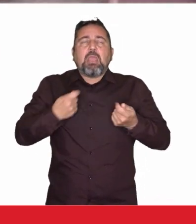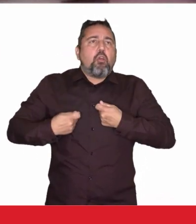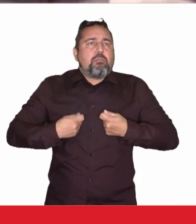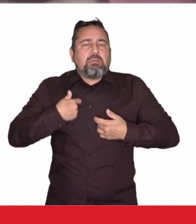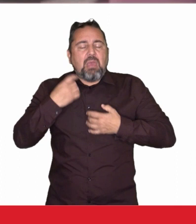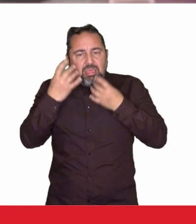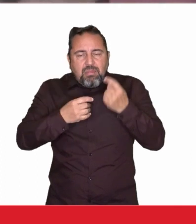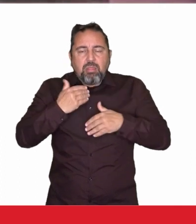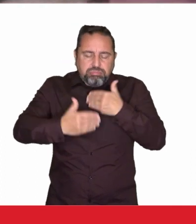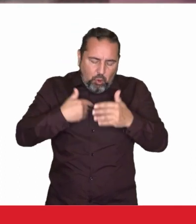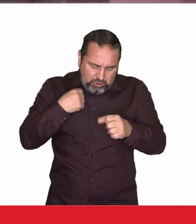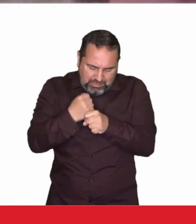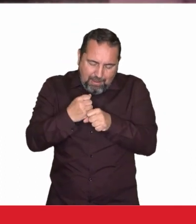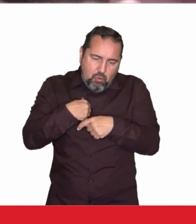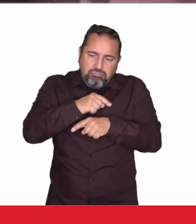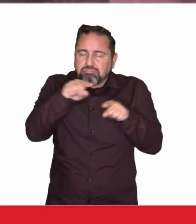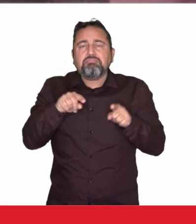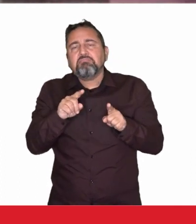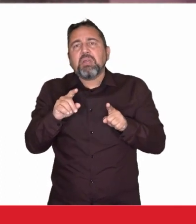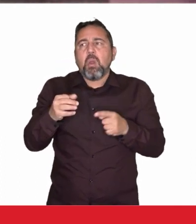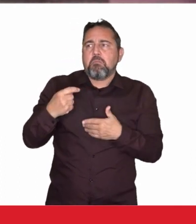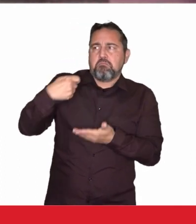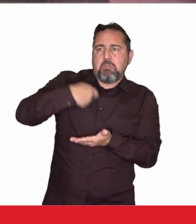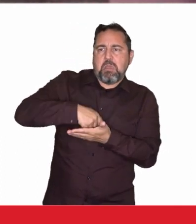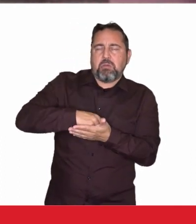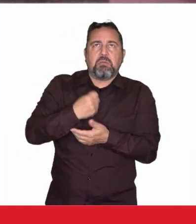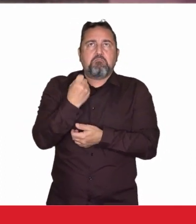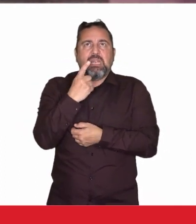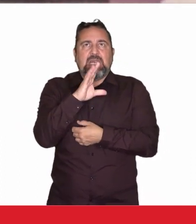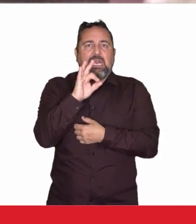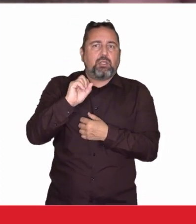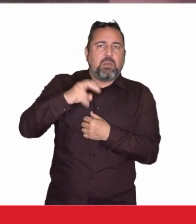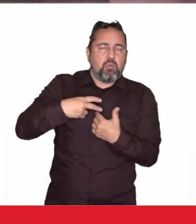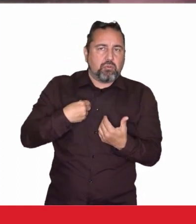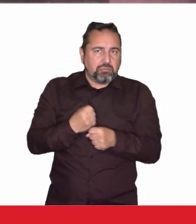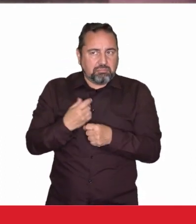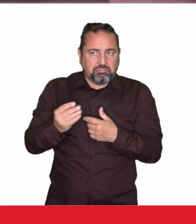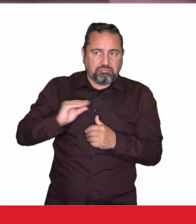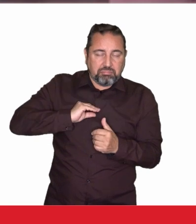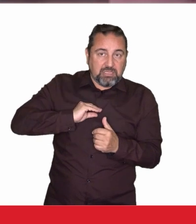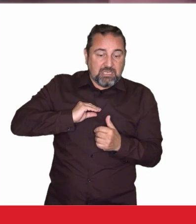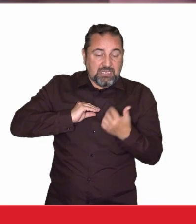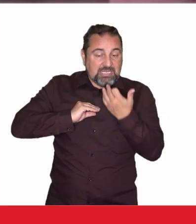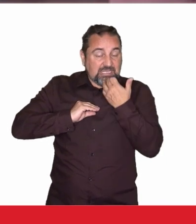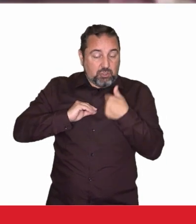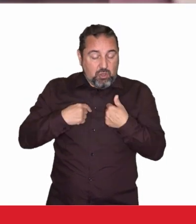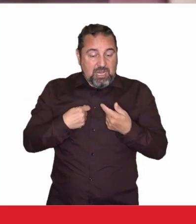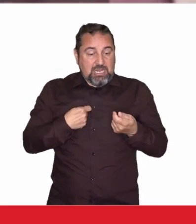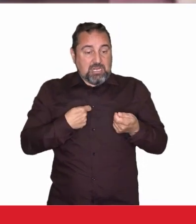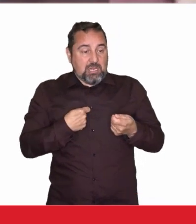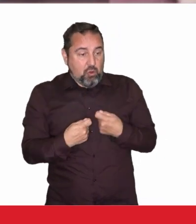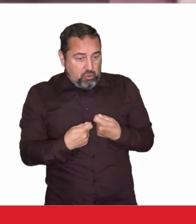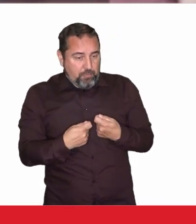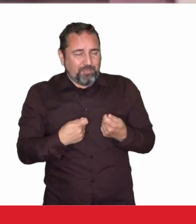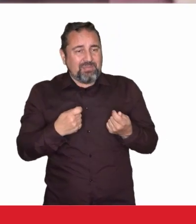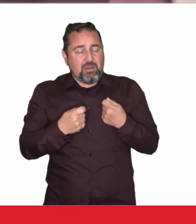tengo mi actividad económica o cuando trabajo por ahí me suelen pagar 1.500 euros, si